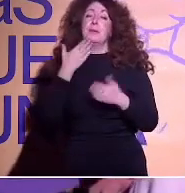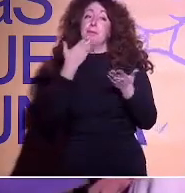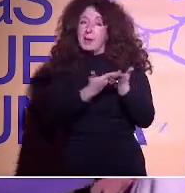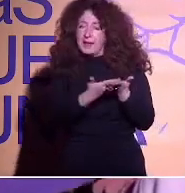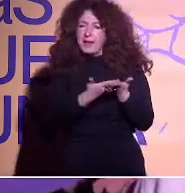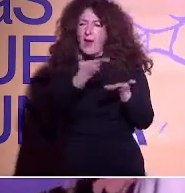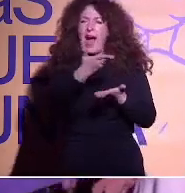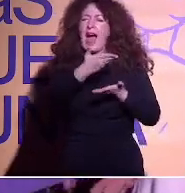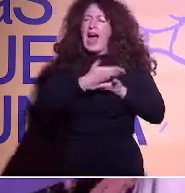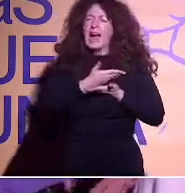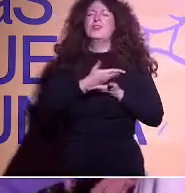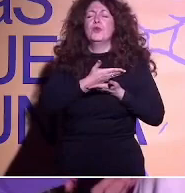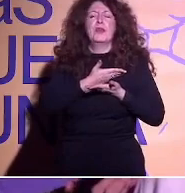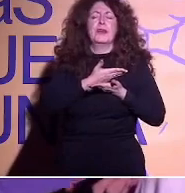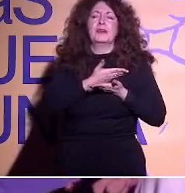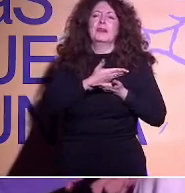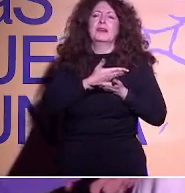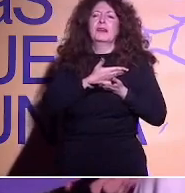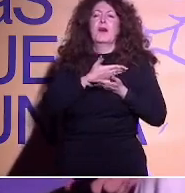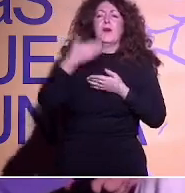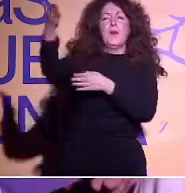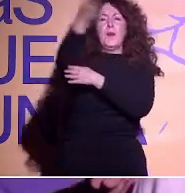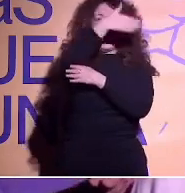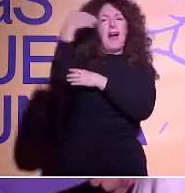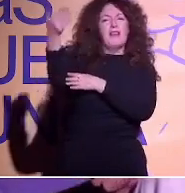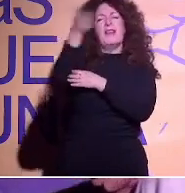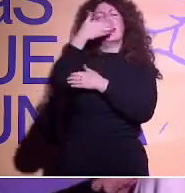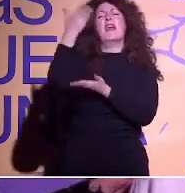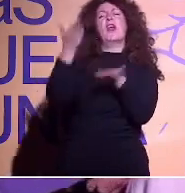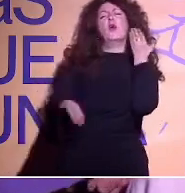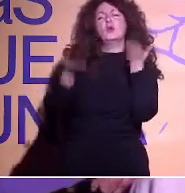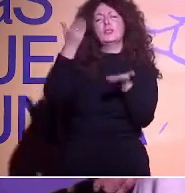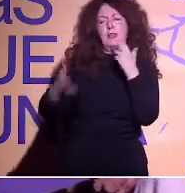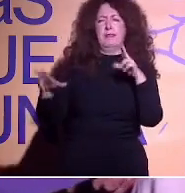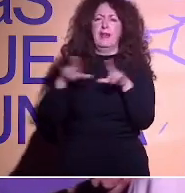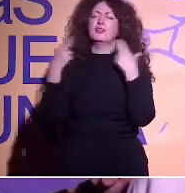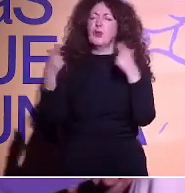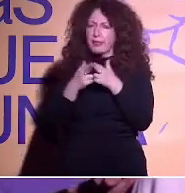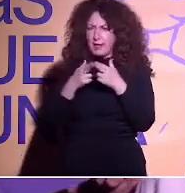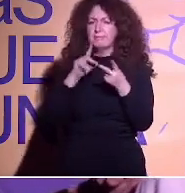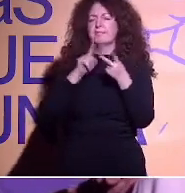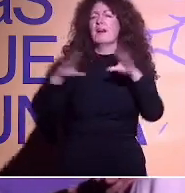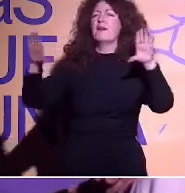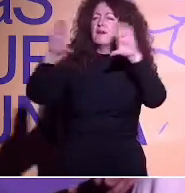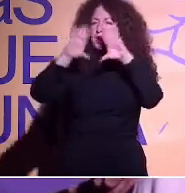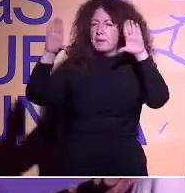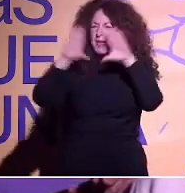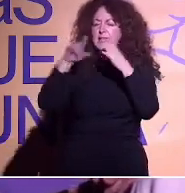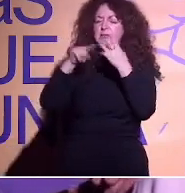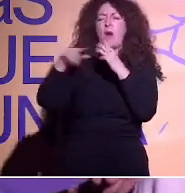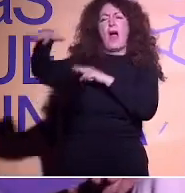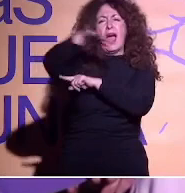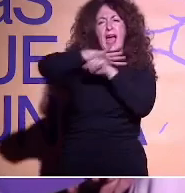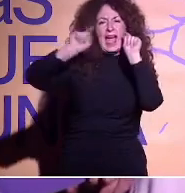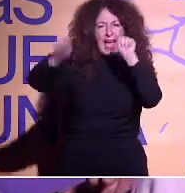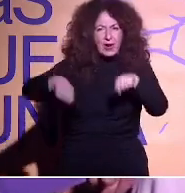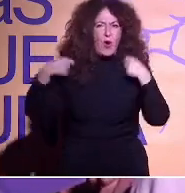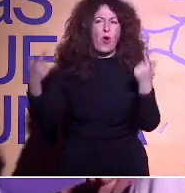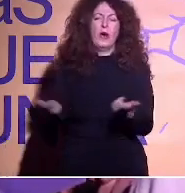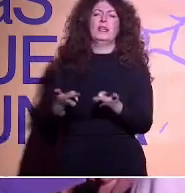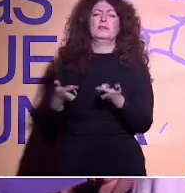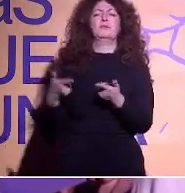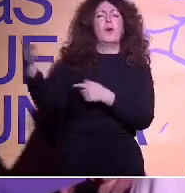en pie en lo más alto la bandera de la justicia social del feminismo del ecologismo la